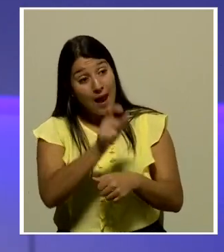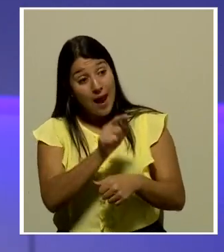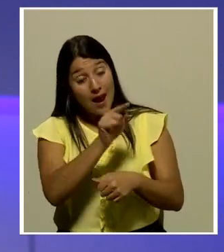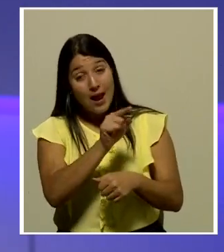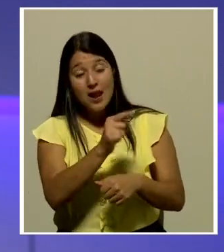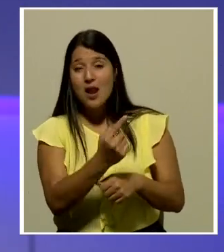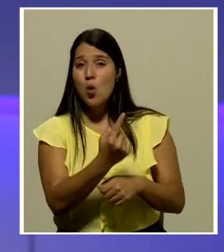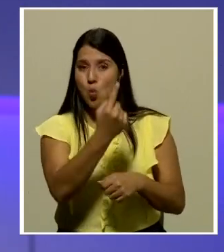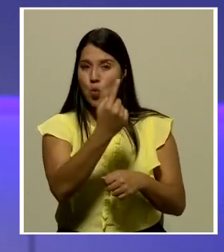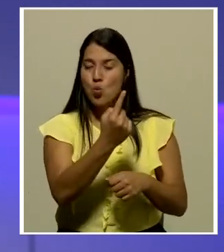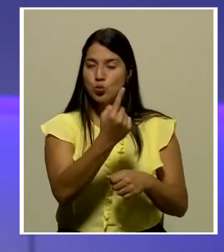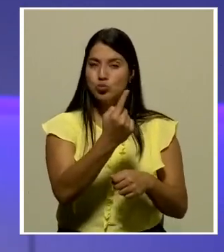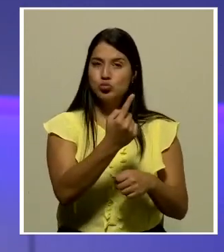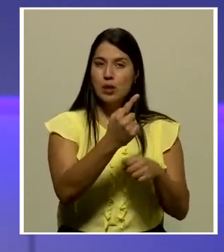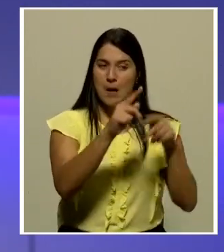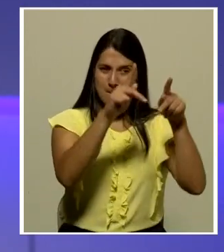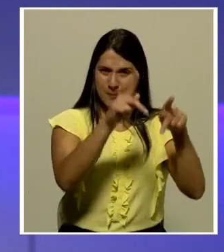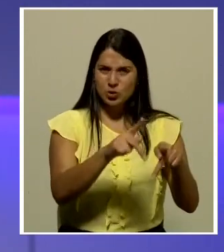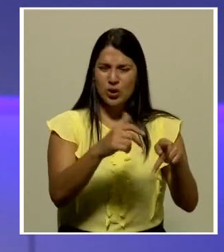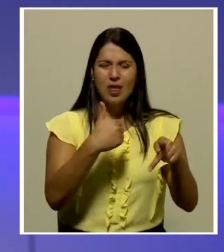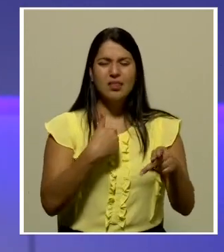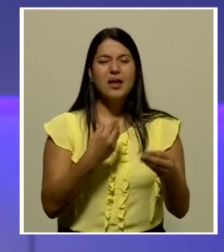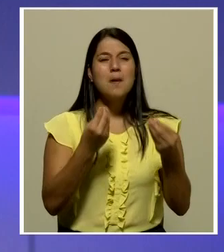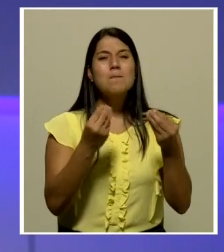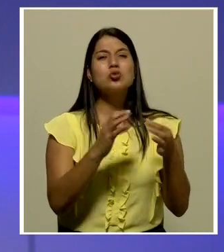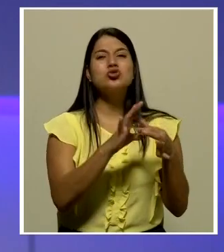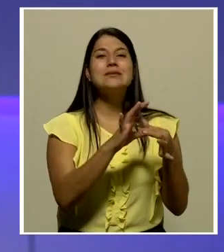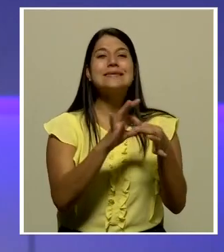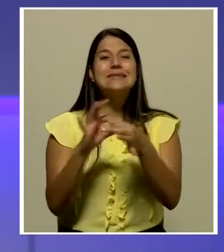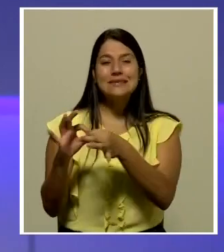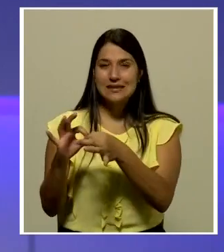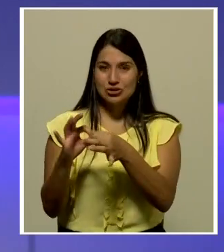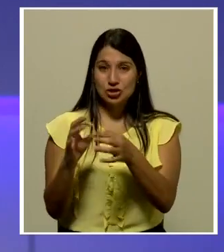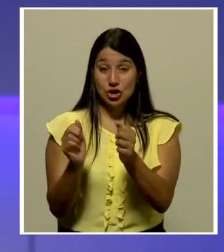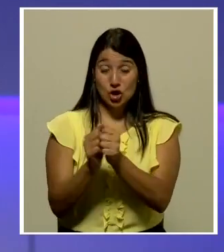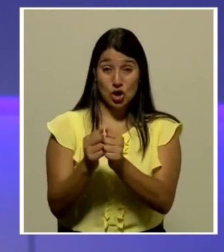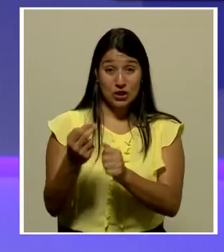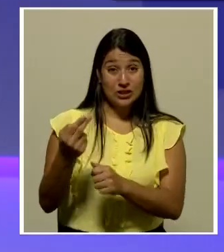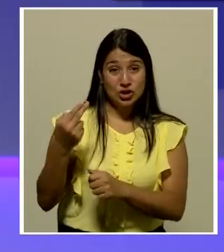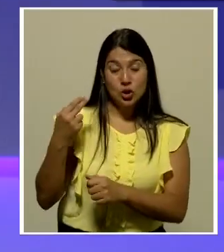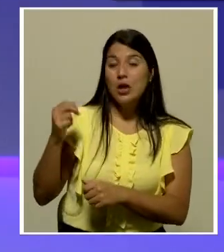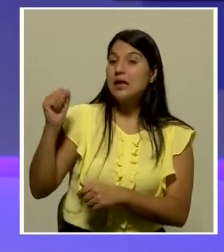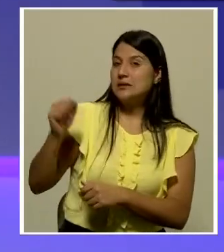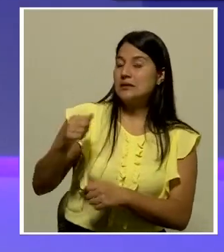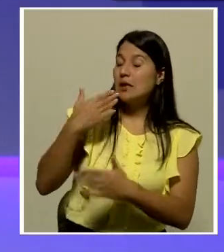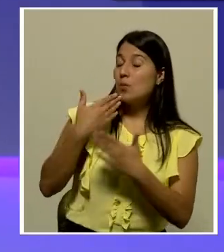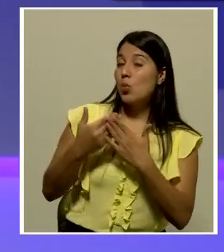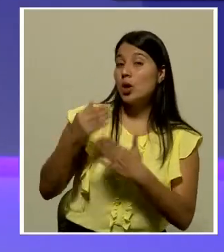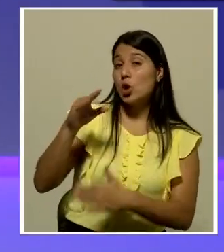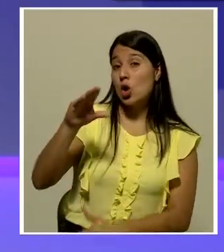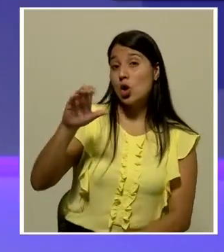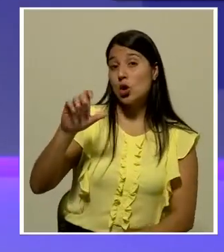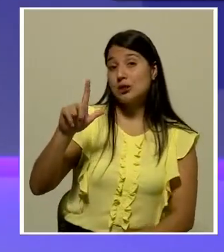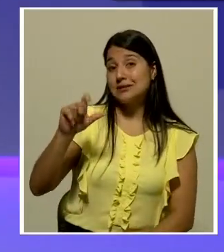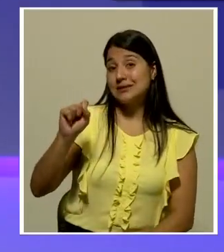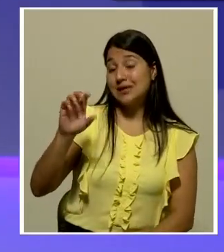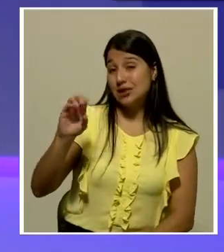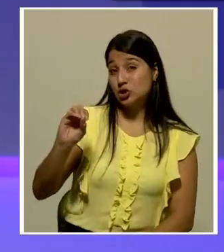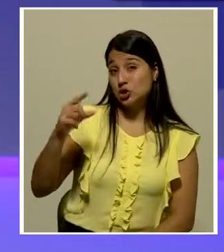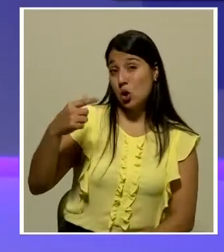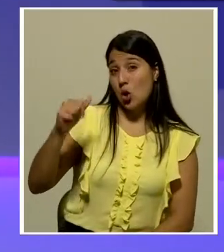personajes que de alguna manera conecta esta historia. Sí, bueno, don Celso Gamboa ha dicho